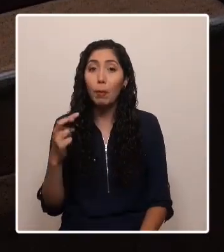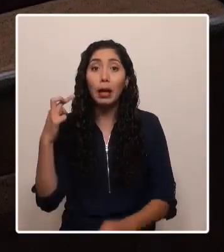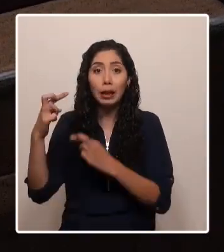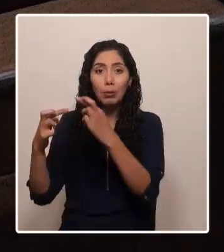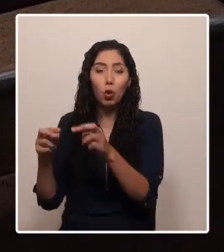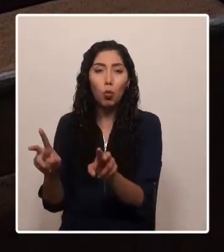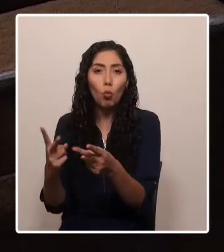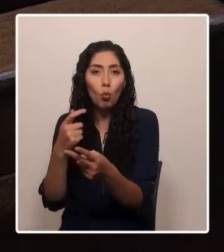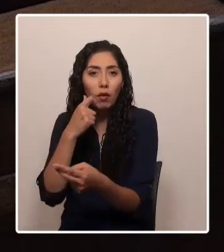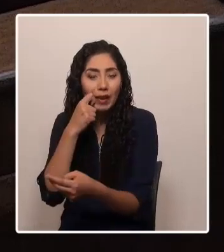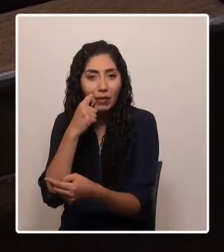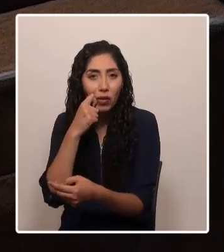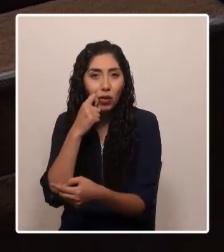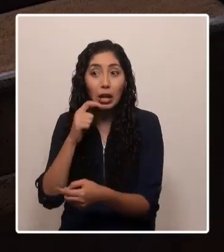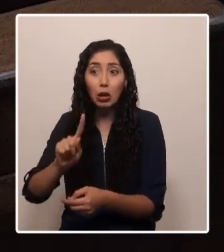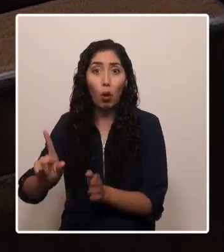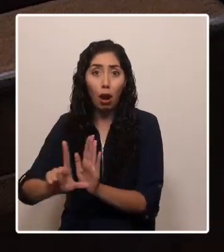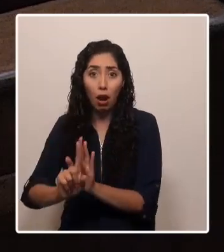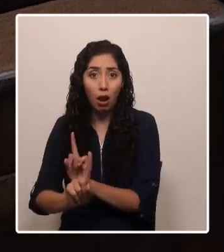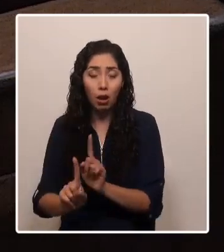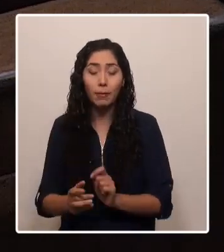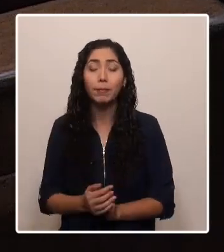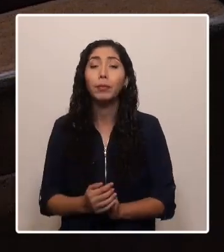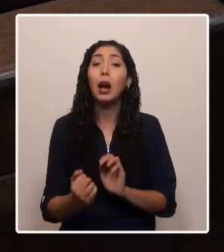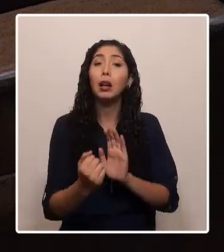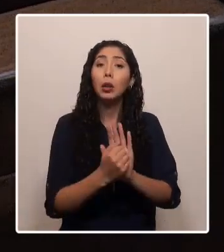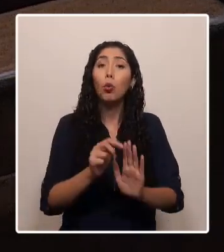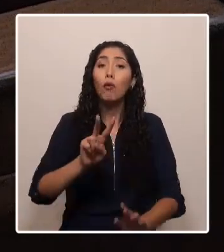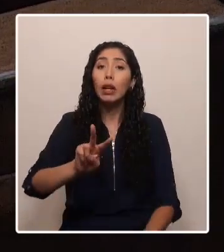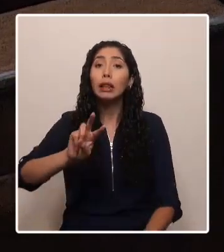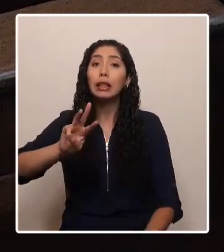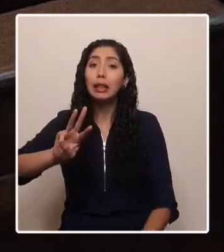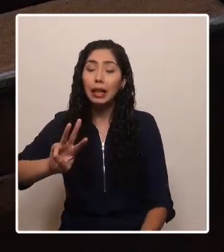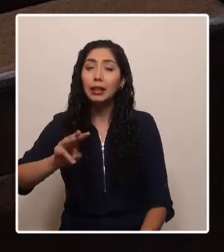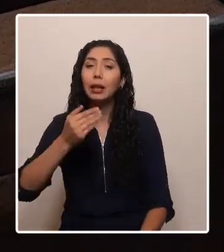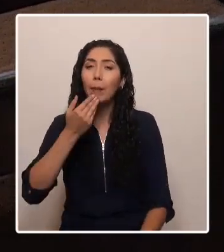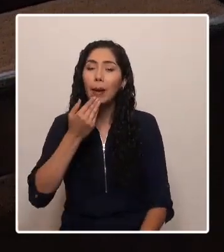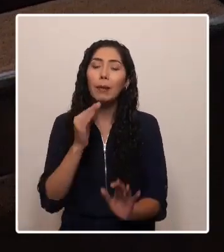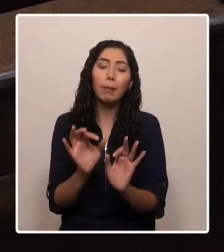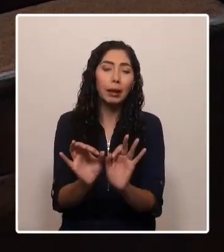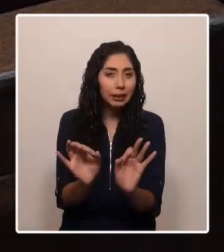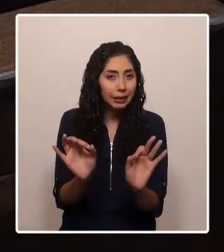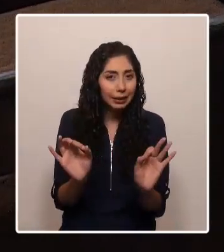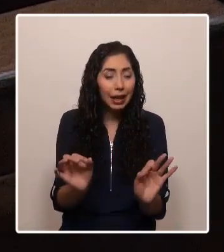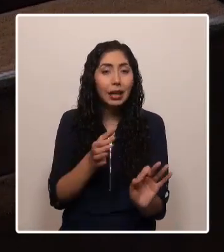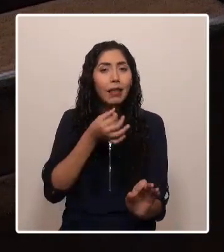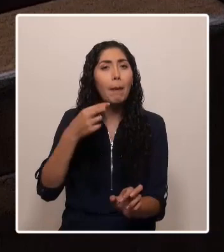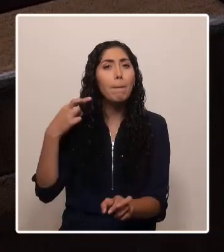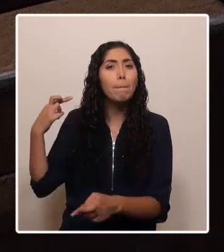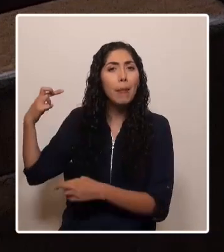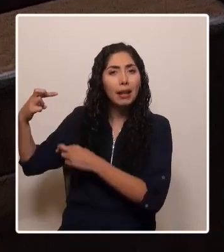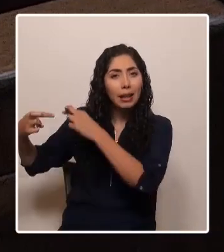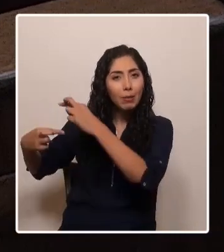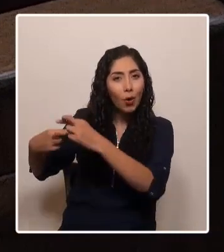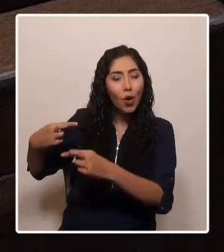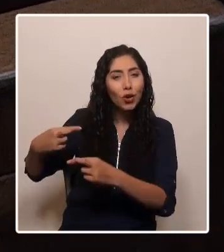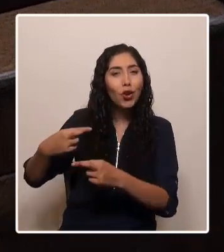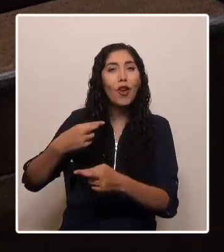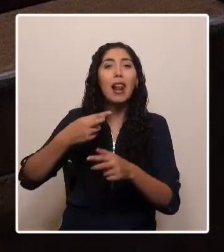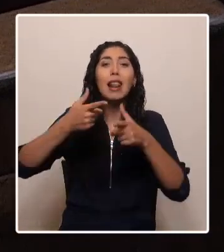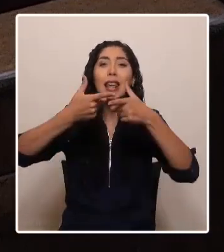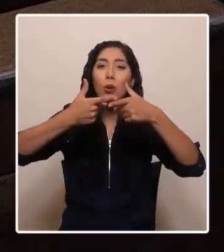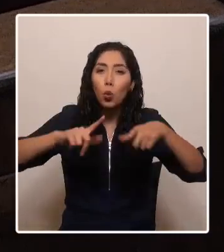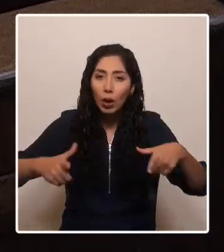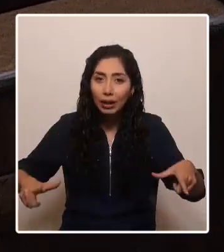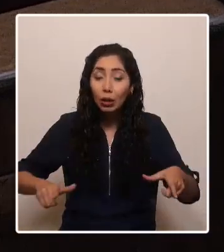También me refiero al artículo 23 y muy especial que señala patrimonio inmaterial lingüístico. El Estado reconoce el